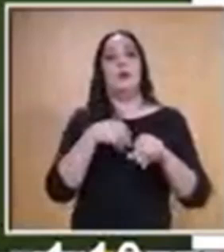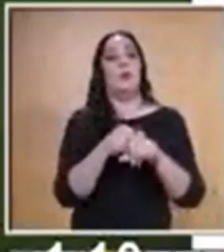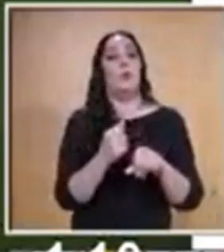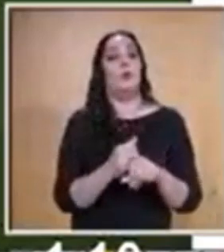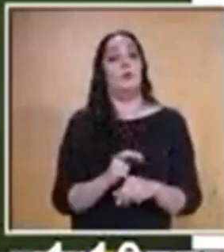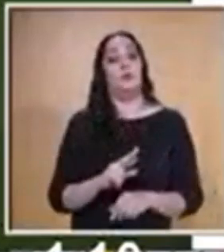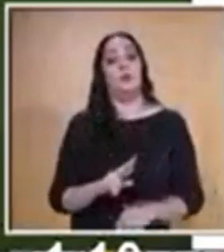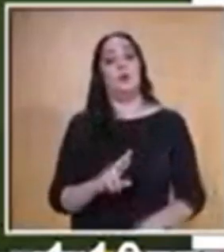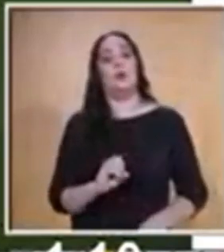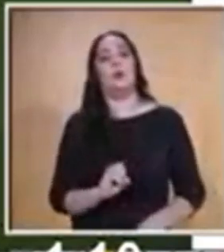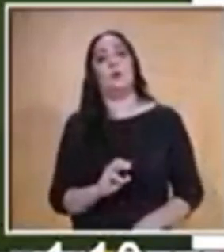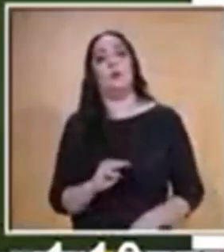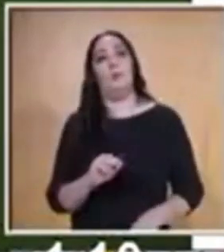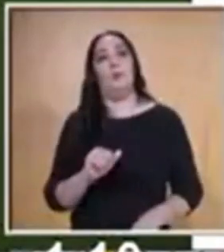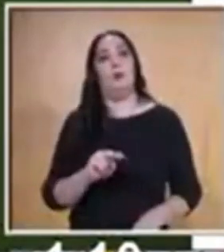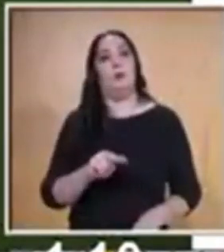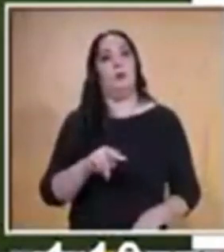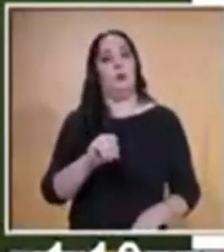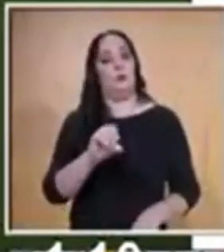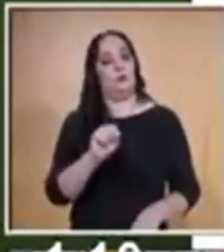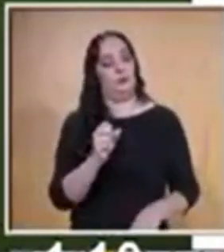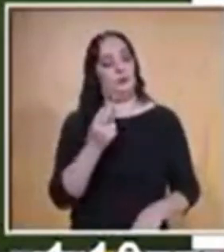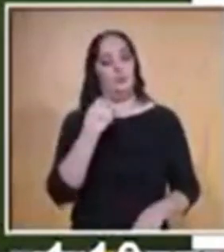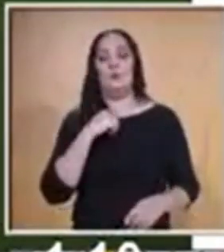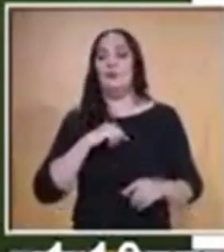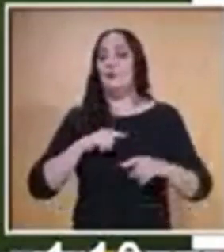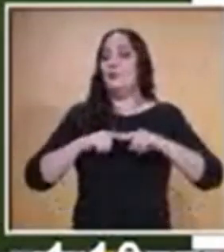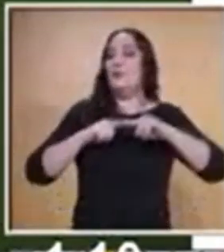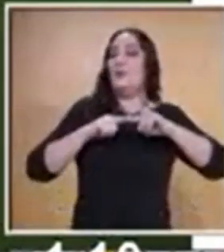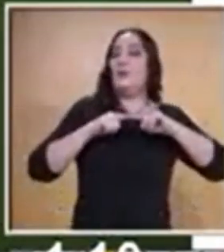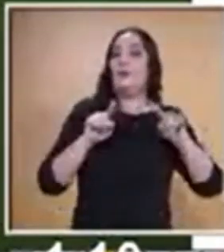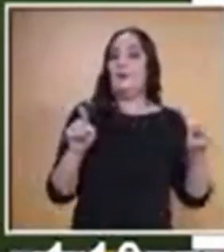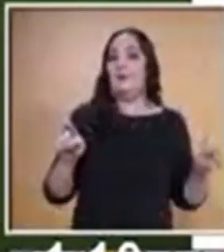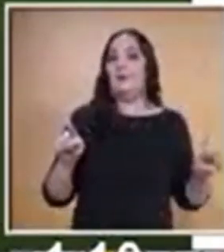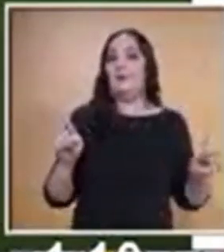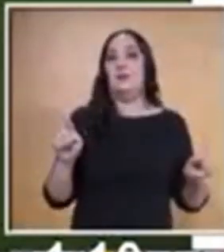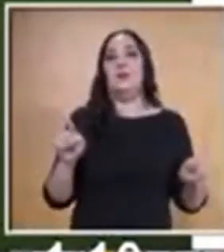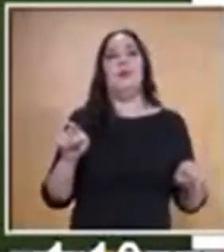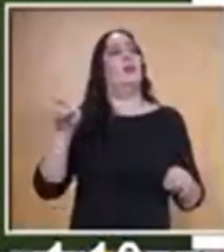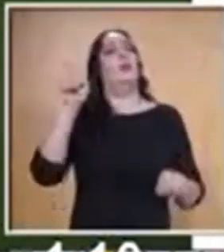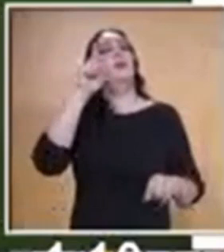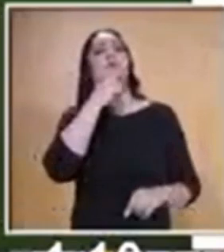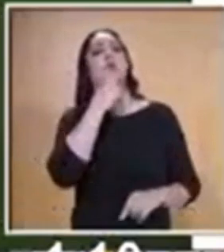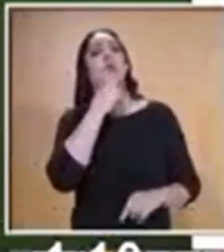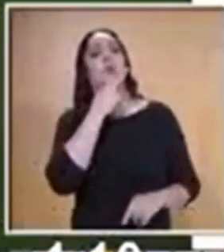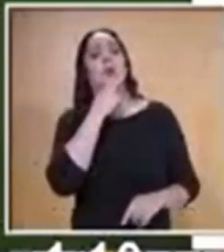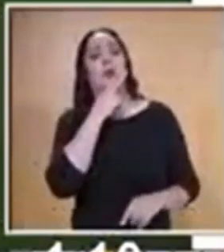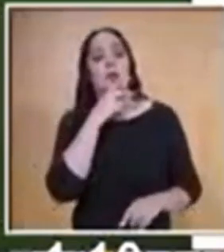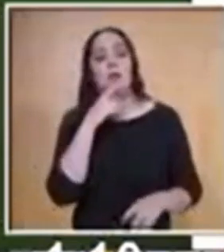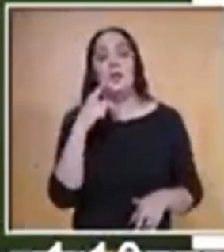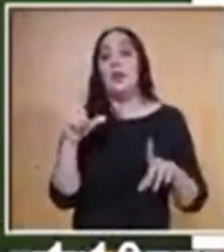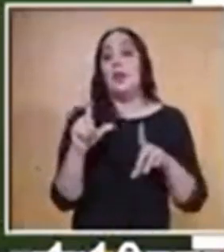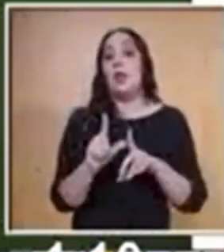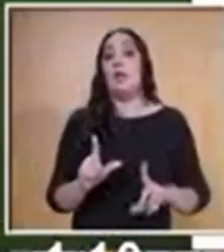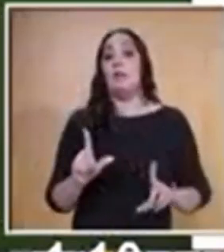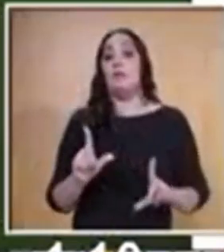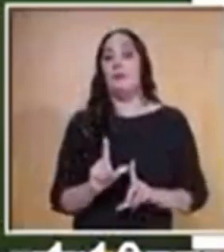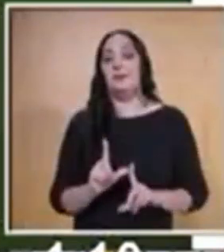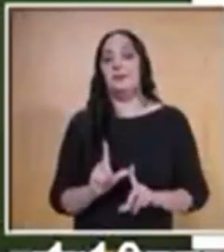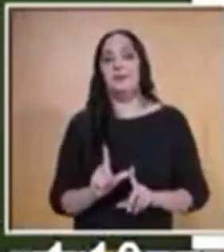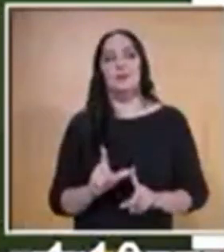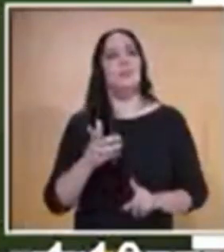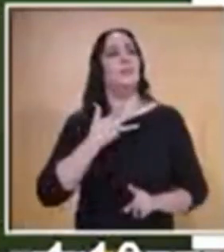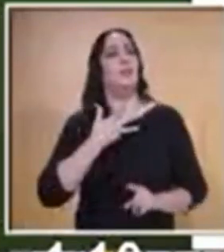utilizan lo que cotidianamente nosotros llamamos números. Ellos utilizan lo que nosotros llamamos las letras. Tenemos